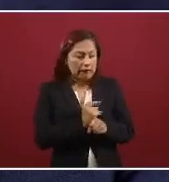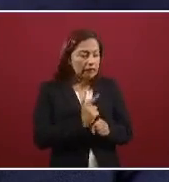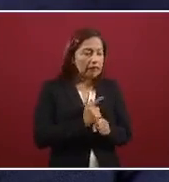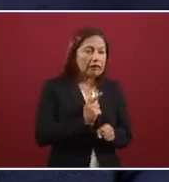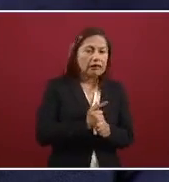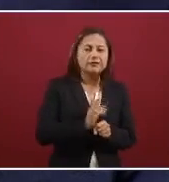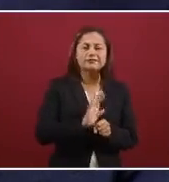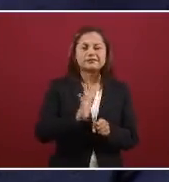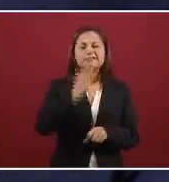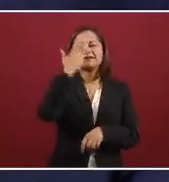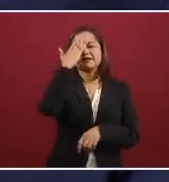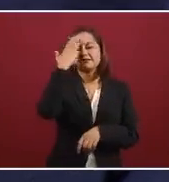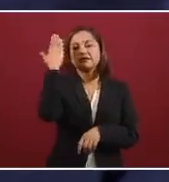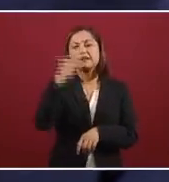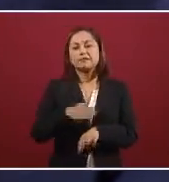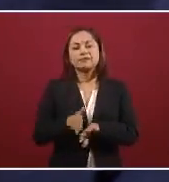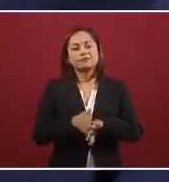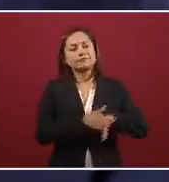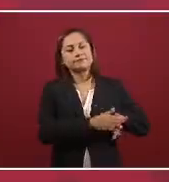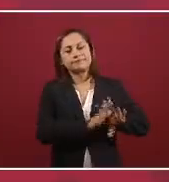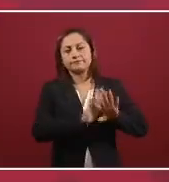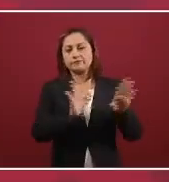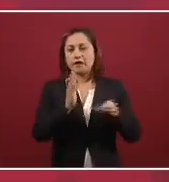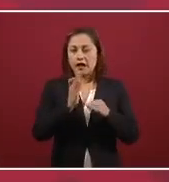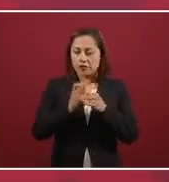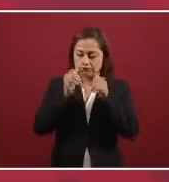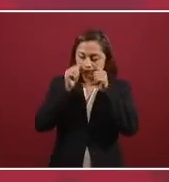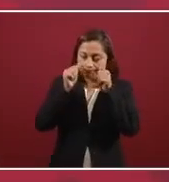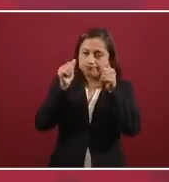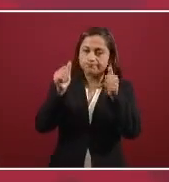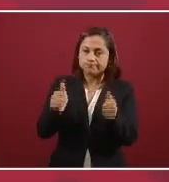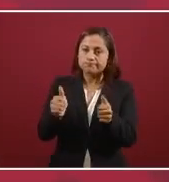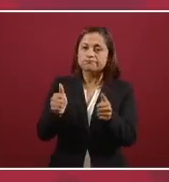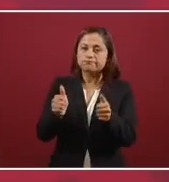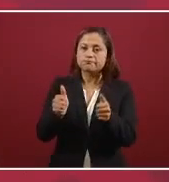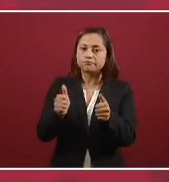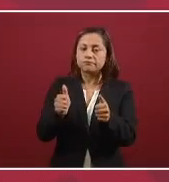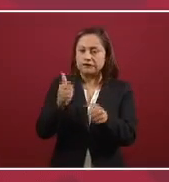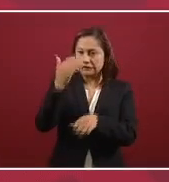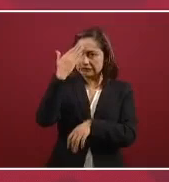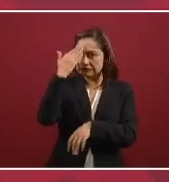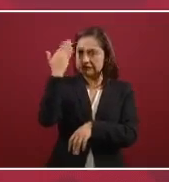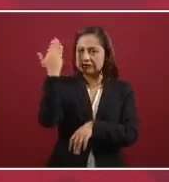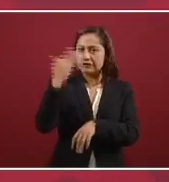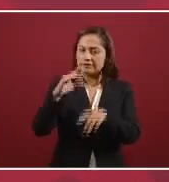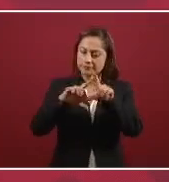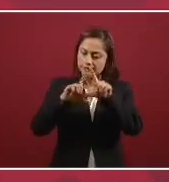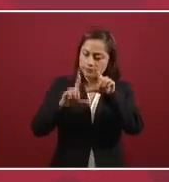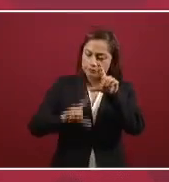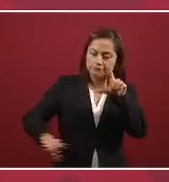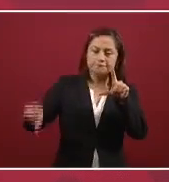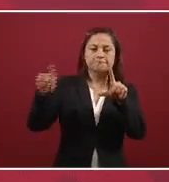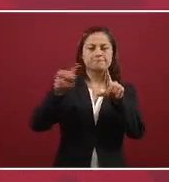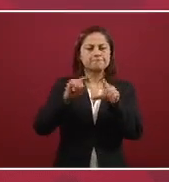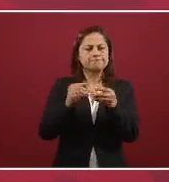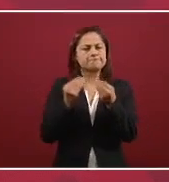sabemos, hay grandes, graves problemas nacionales y los tenemos que